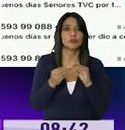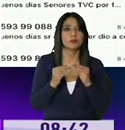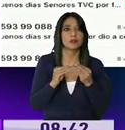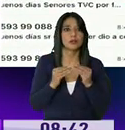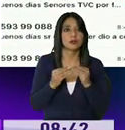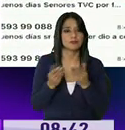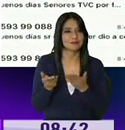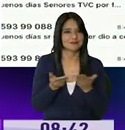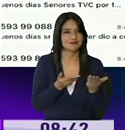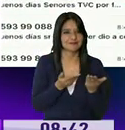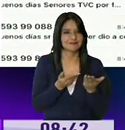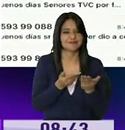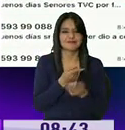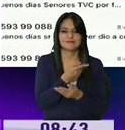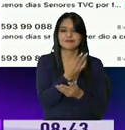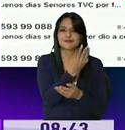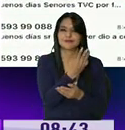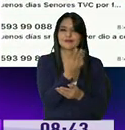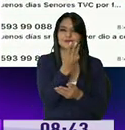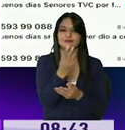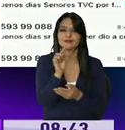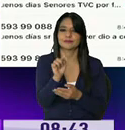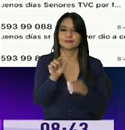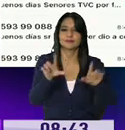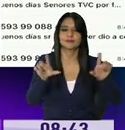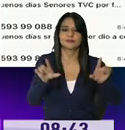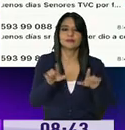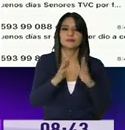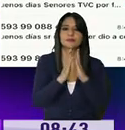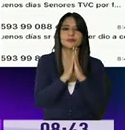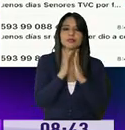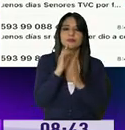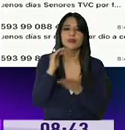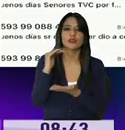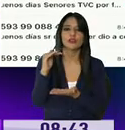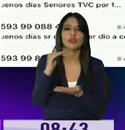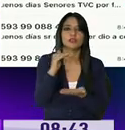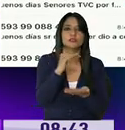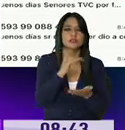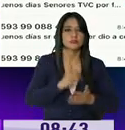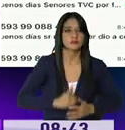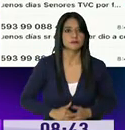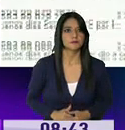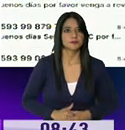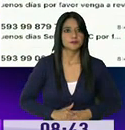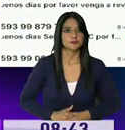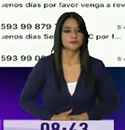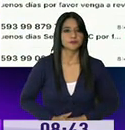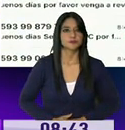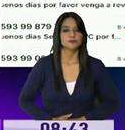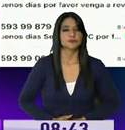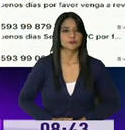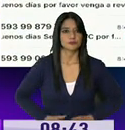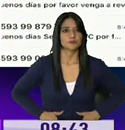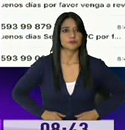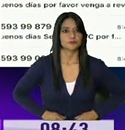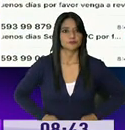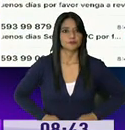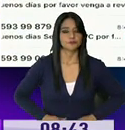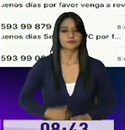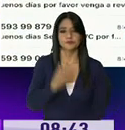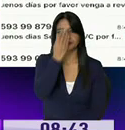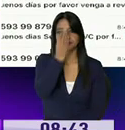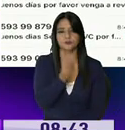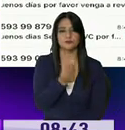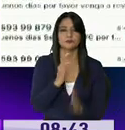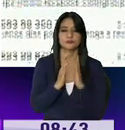Sarita. Sería bueno poner ahí, la están pidiendo el número también para las donaciones. Claro. Esto, como los corazones se van motivando. Buen día,